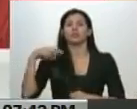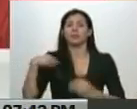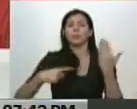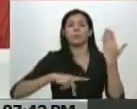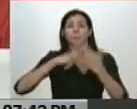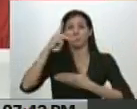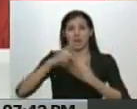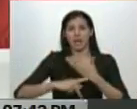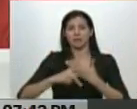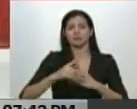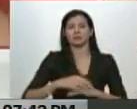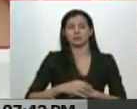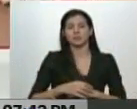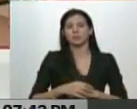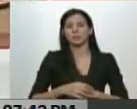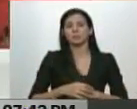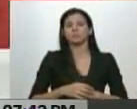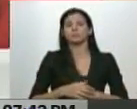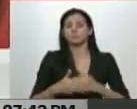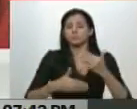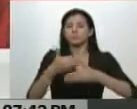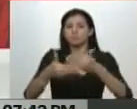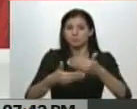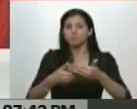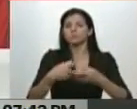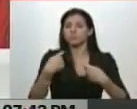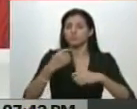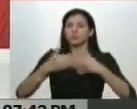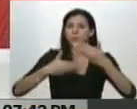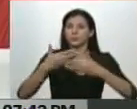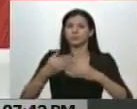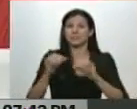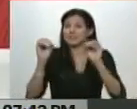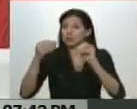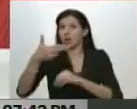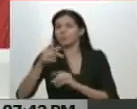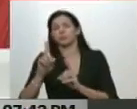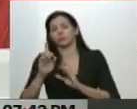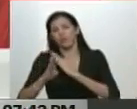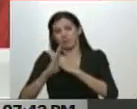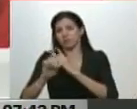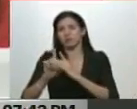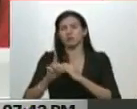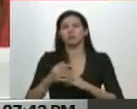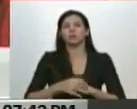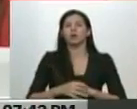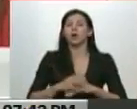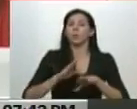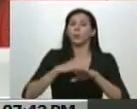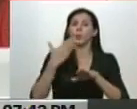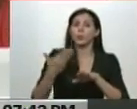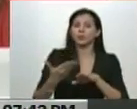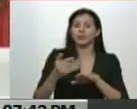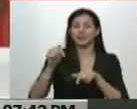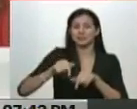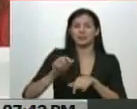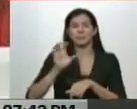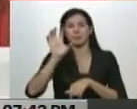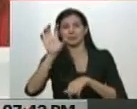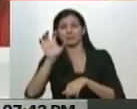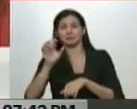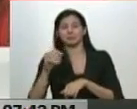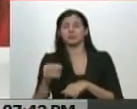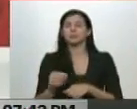dirijo para ir avanzando progresivamente, porque lo que encontramos en el país en materia penitenciaria, lo que encontró la